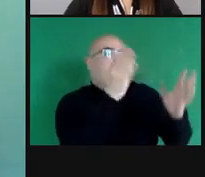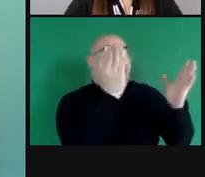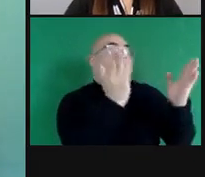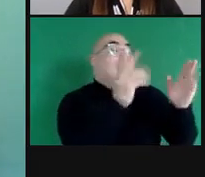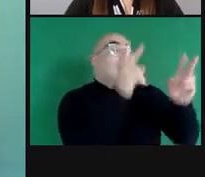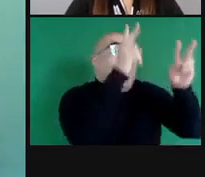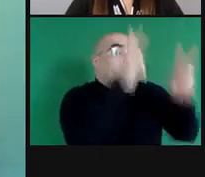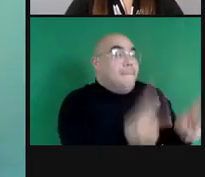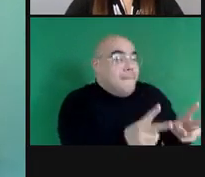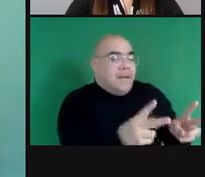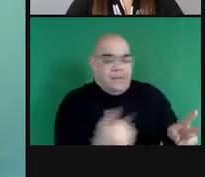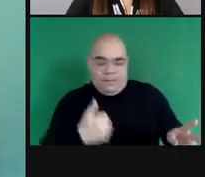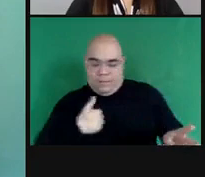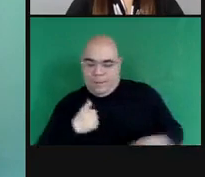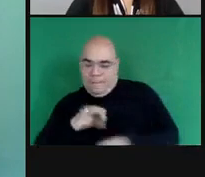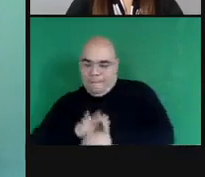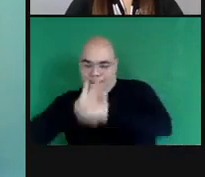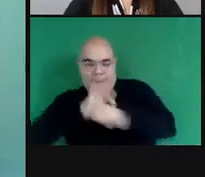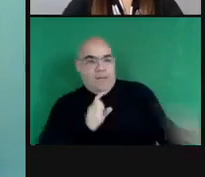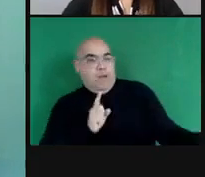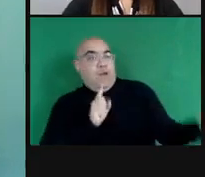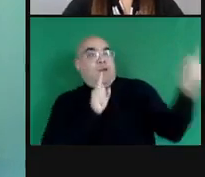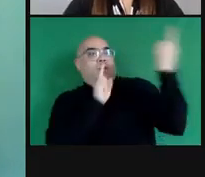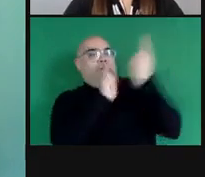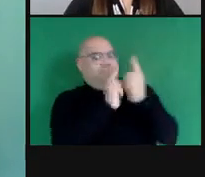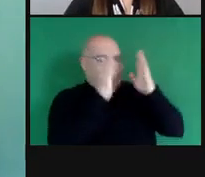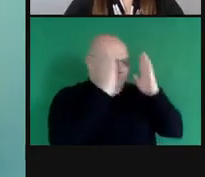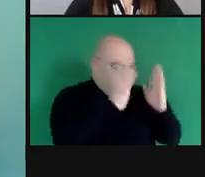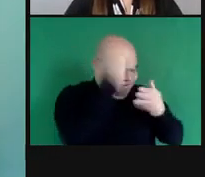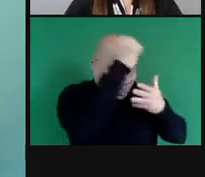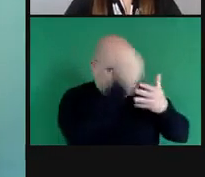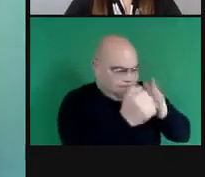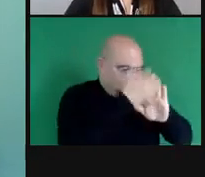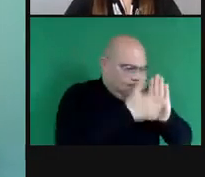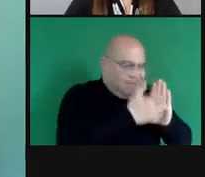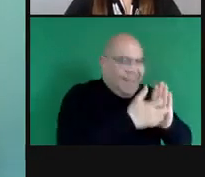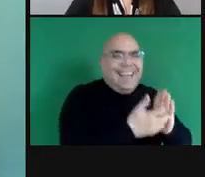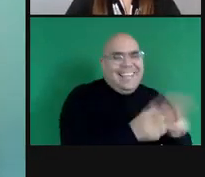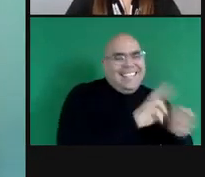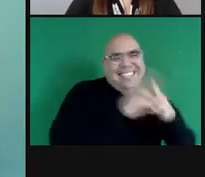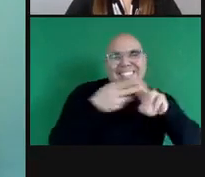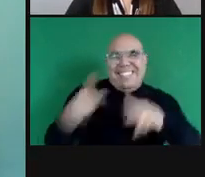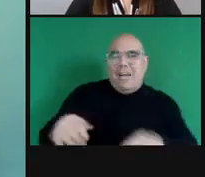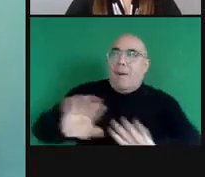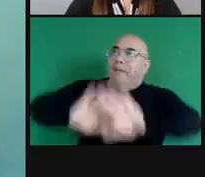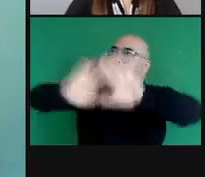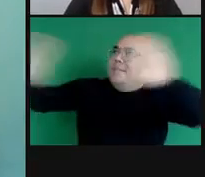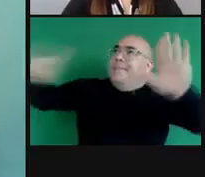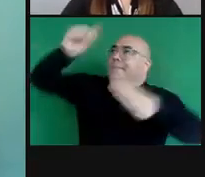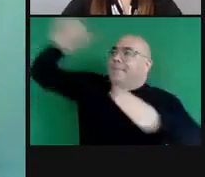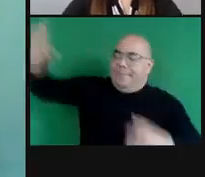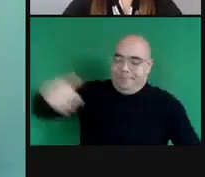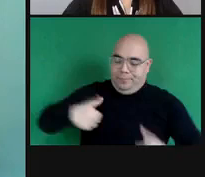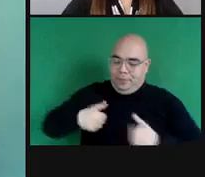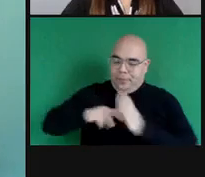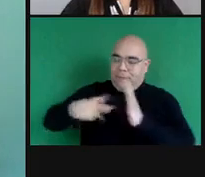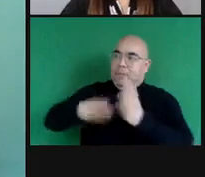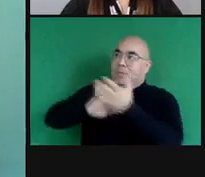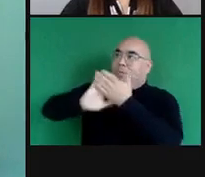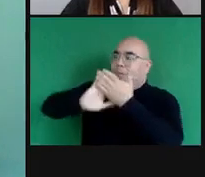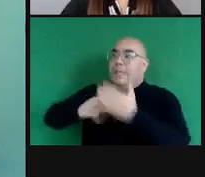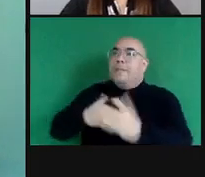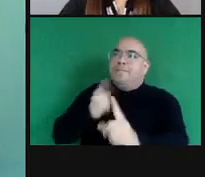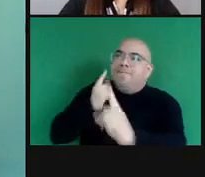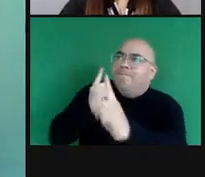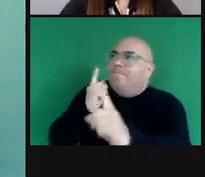es diferente y tiene su diagnóstico diferente también. ¿Cómo no? Bueno,